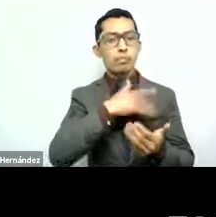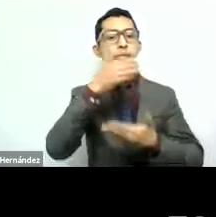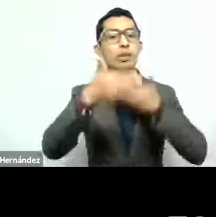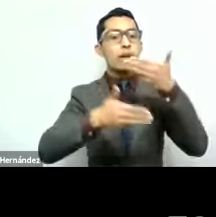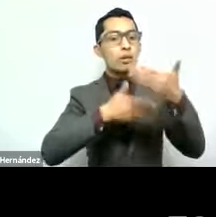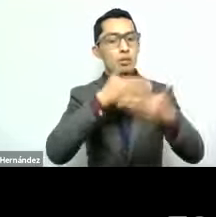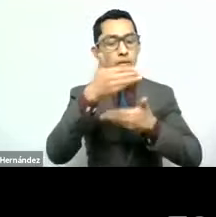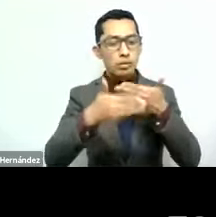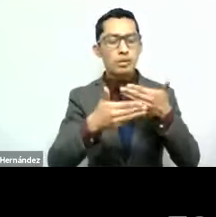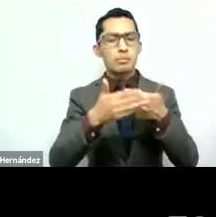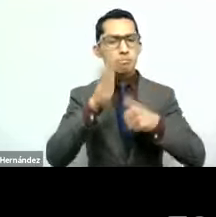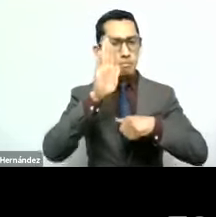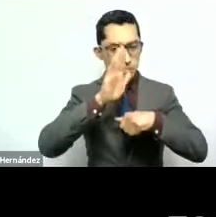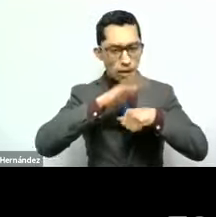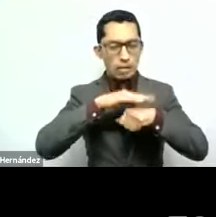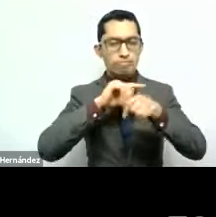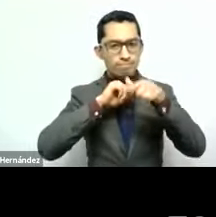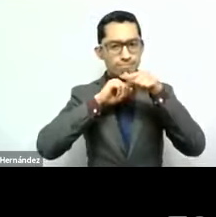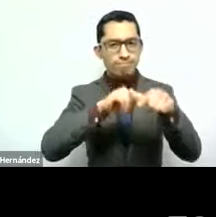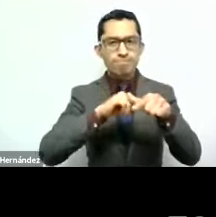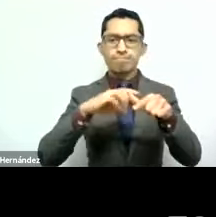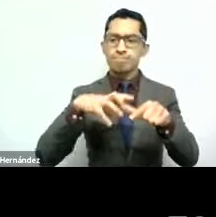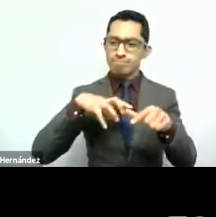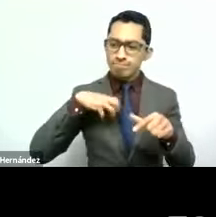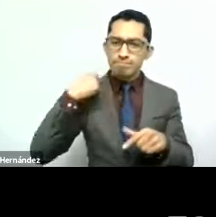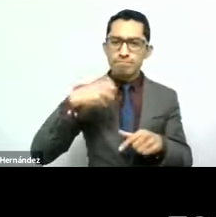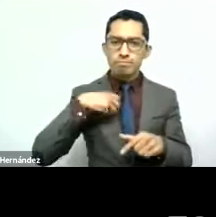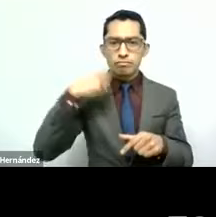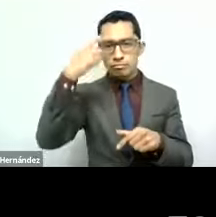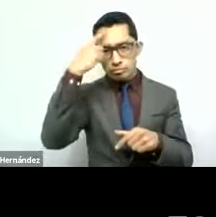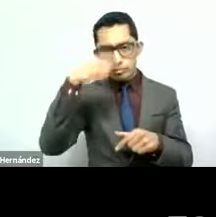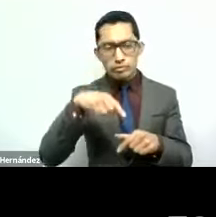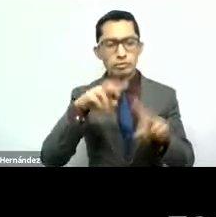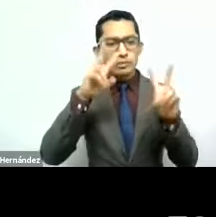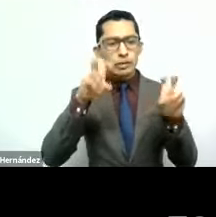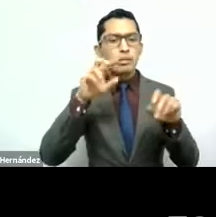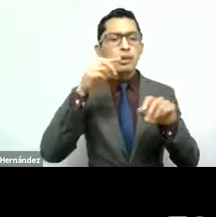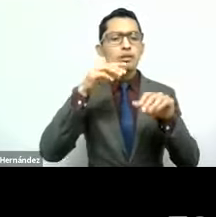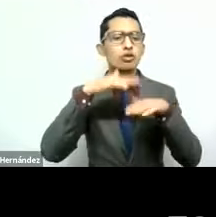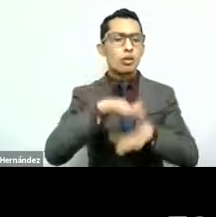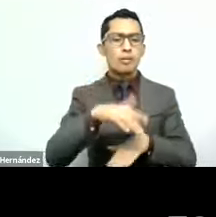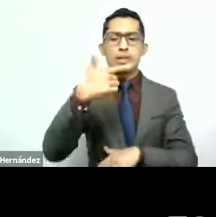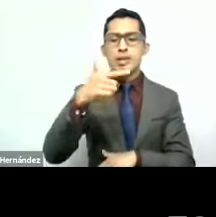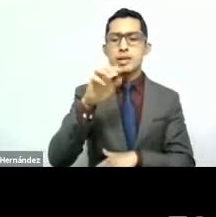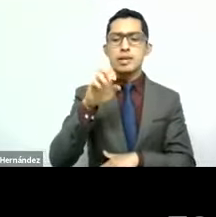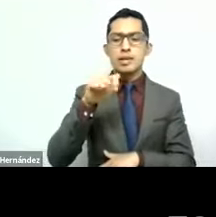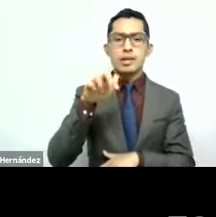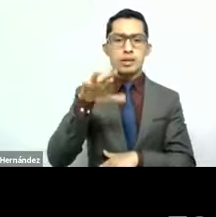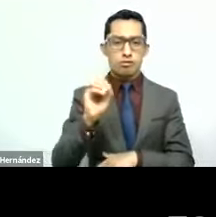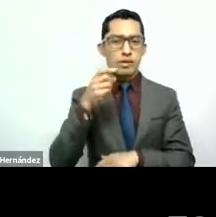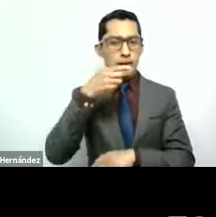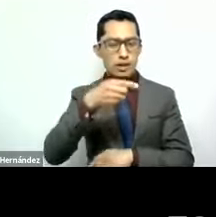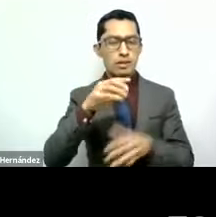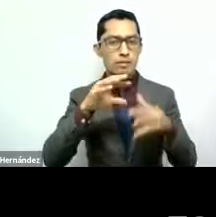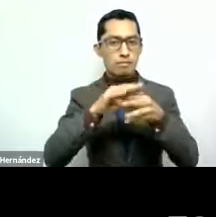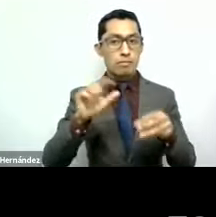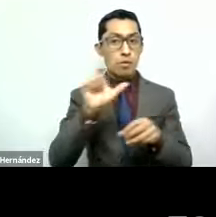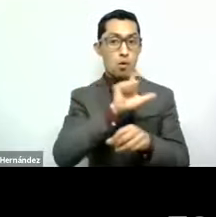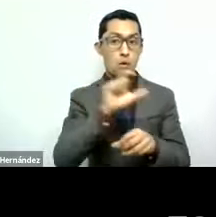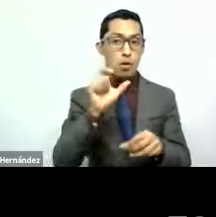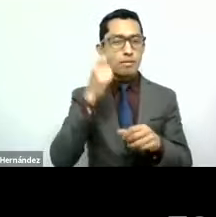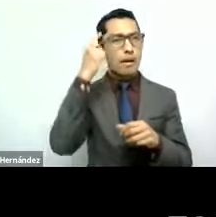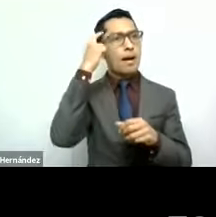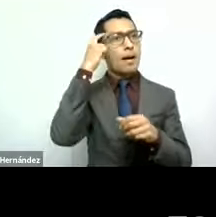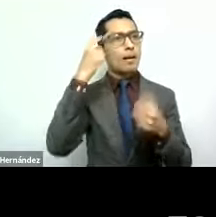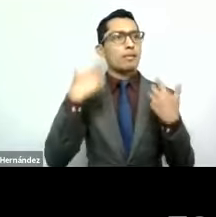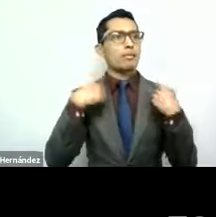entonces continuar con este esfuerzo de hablar de los temas de género. Entonces decía yo, desde el momento en que tenemos claro